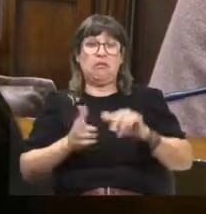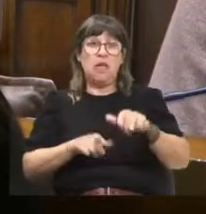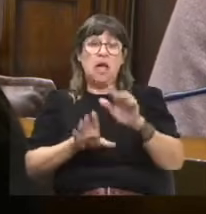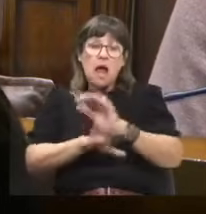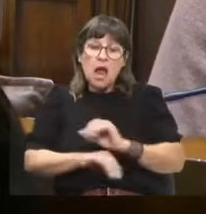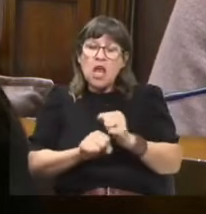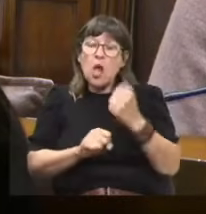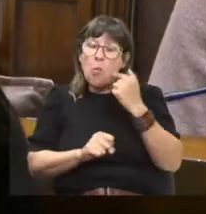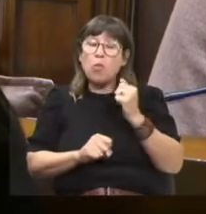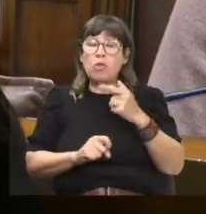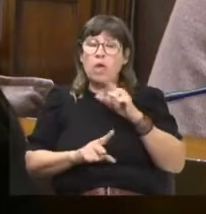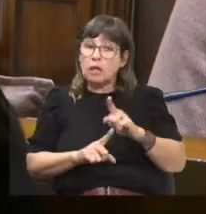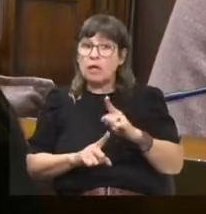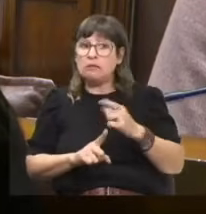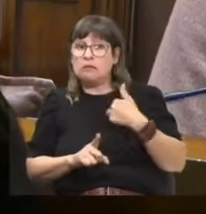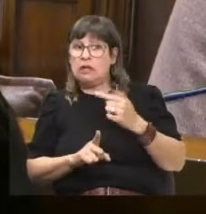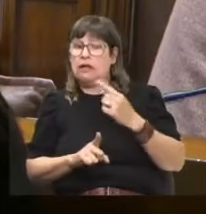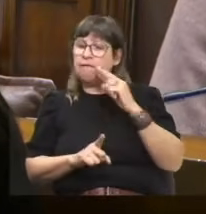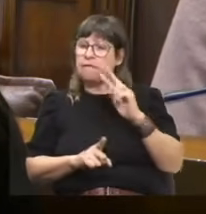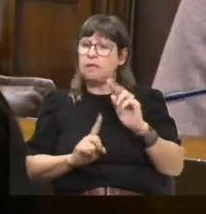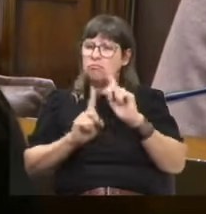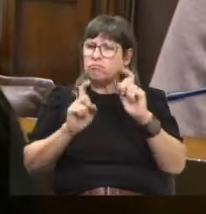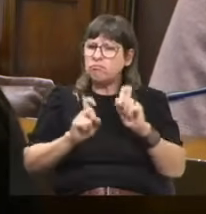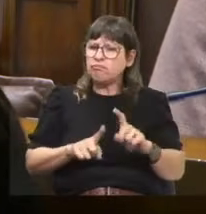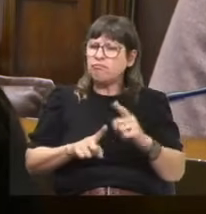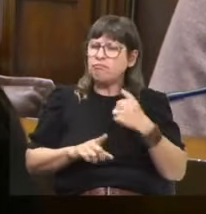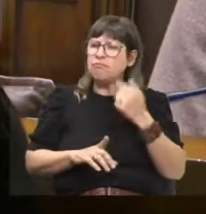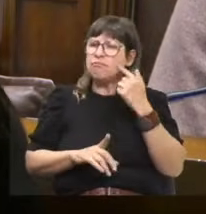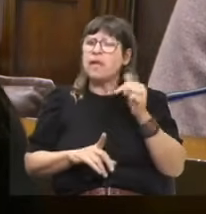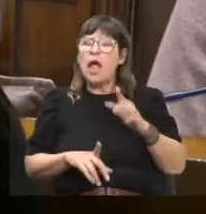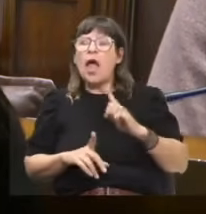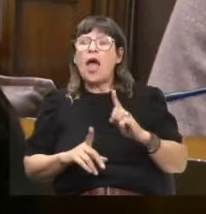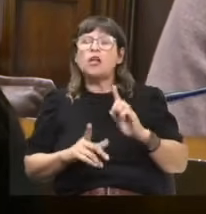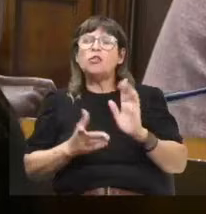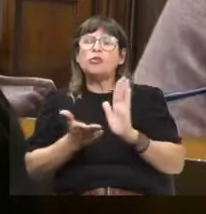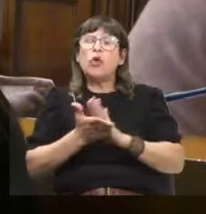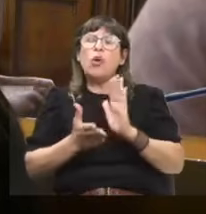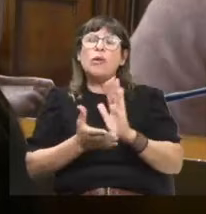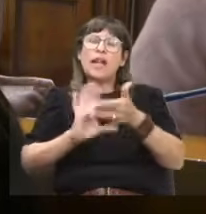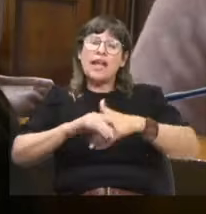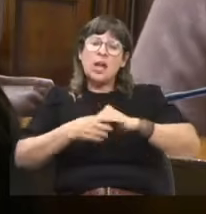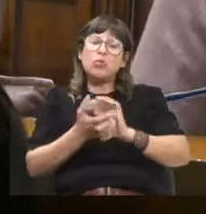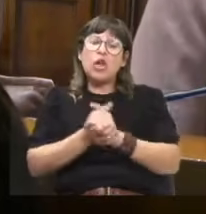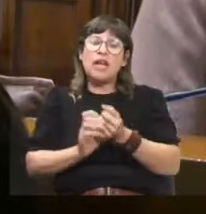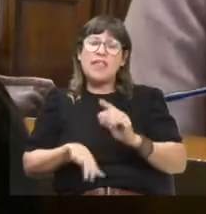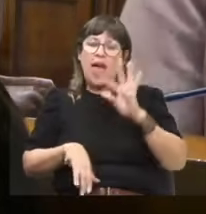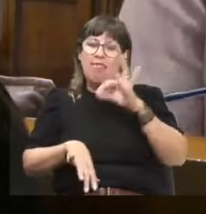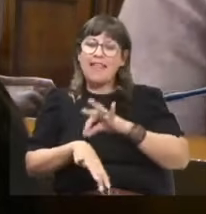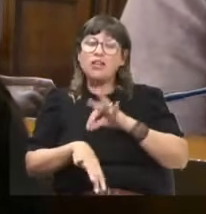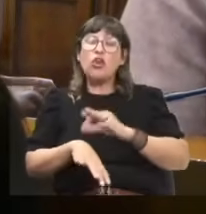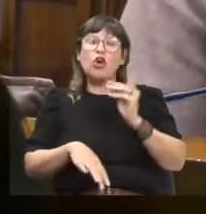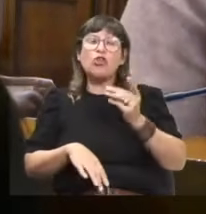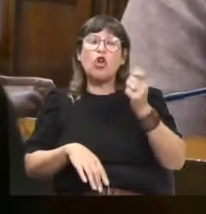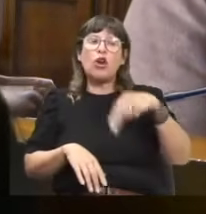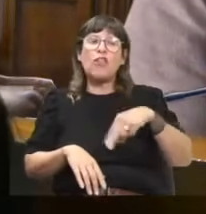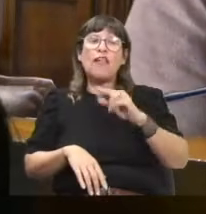pudiera comprometer la imparcialidad del doctor Danza y tampoco se originó